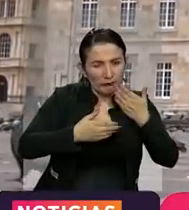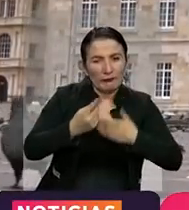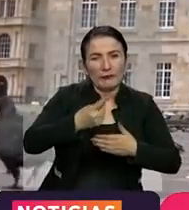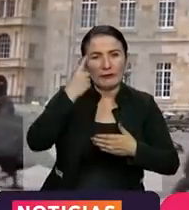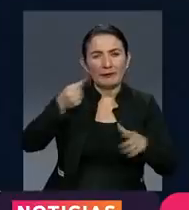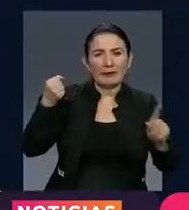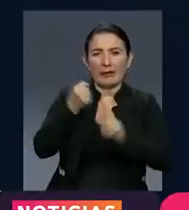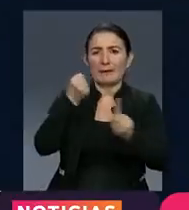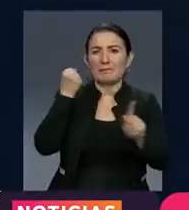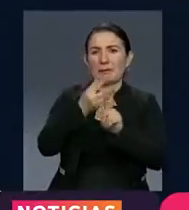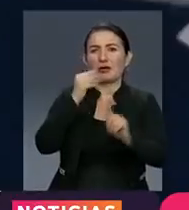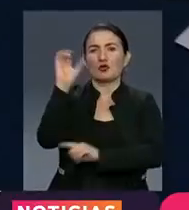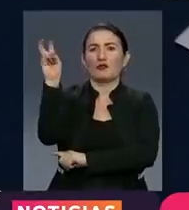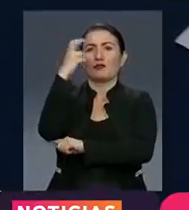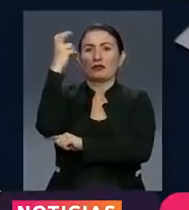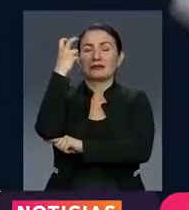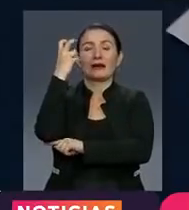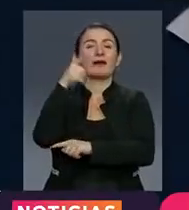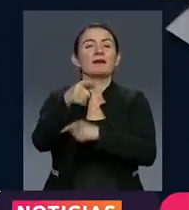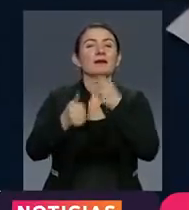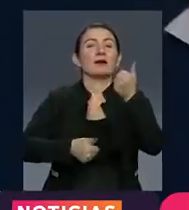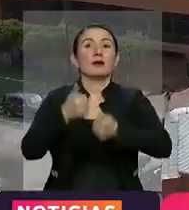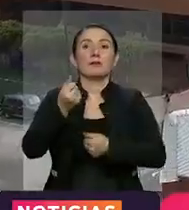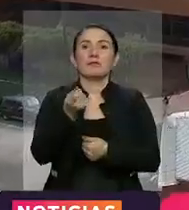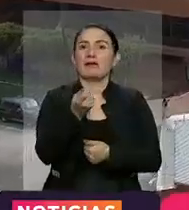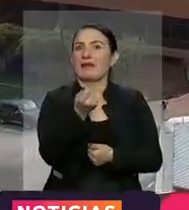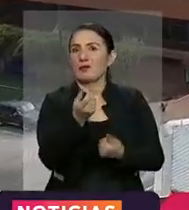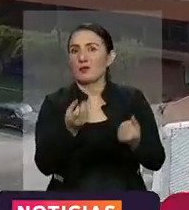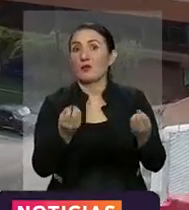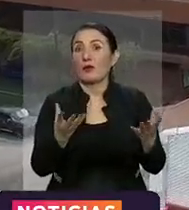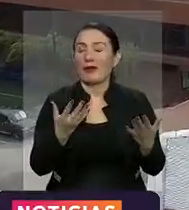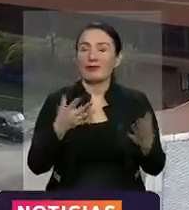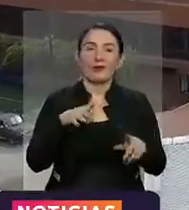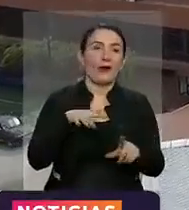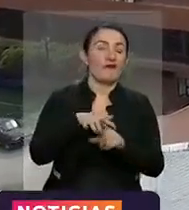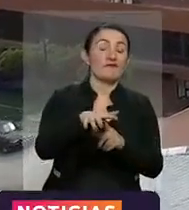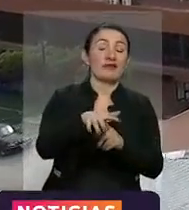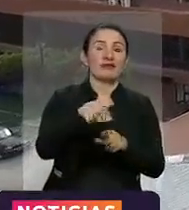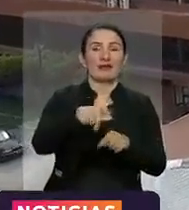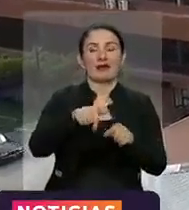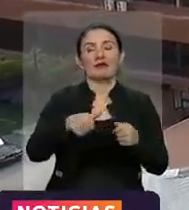el impacto fiscal, es decir, el costo monetario para el país de la implementación del mismo.